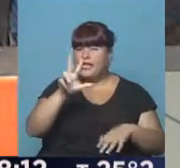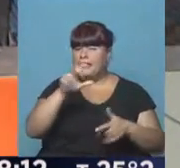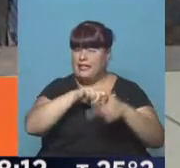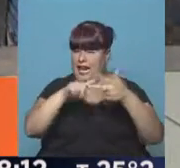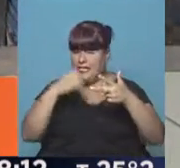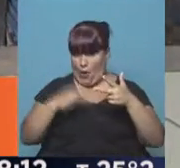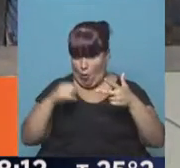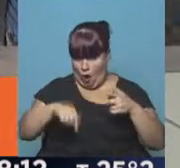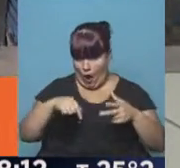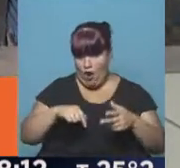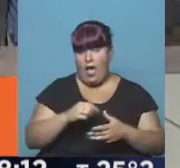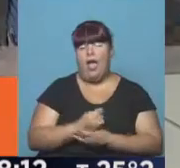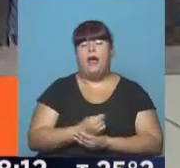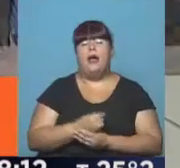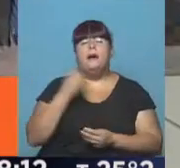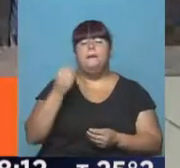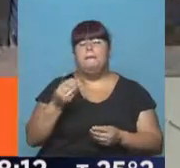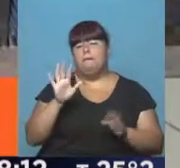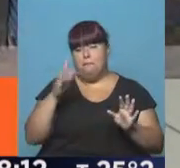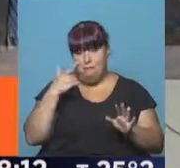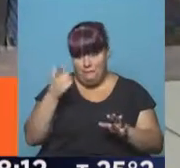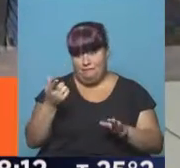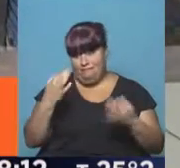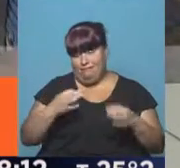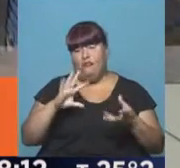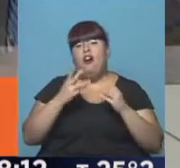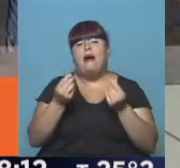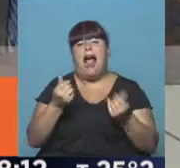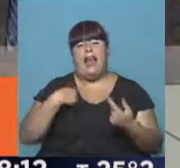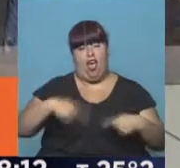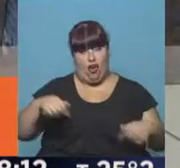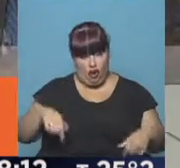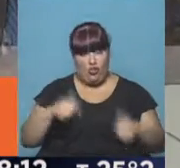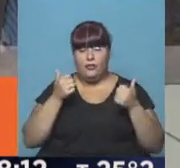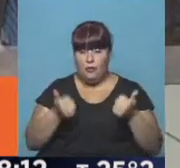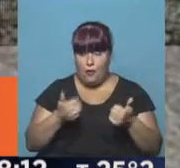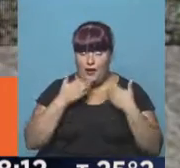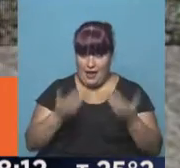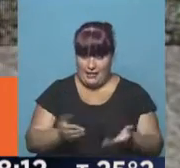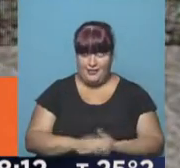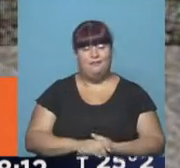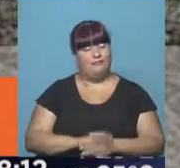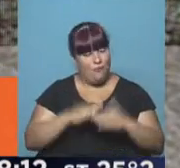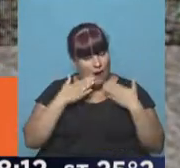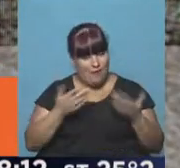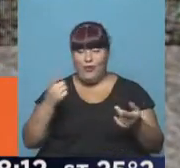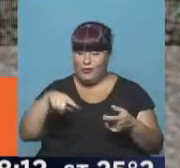seguramente ahora para así que la pauta de lo que la calidad de nuestro producto es bien graciasluis y muy amables de